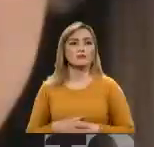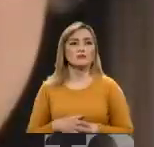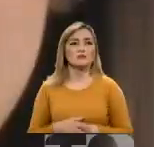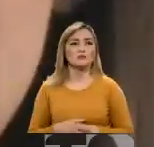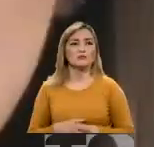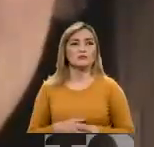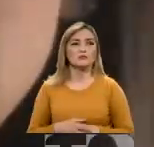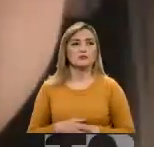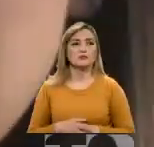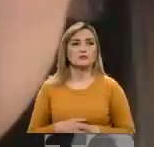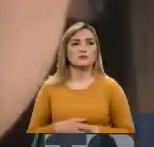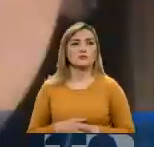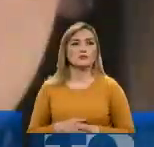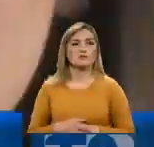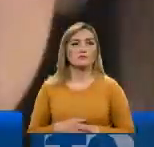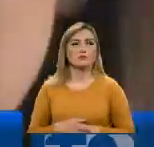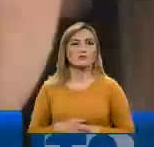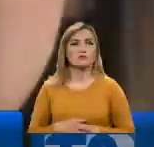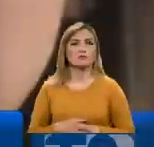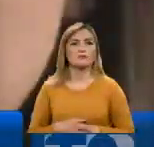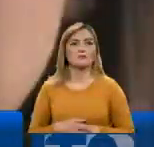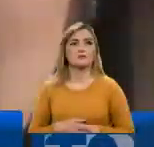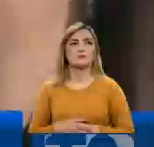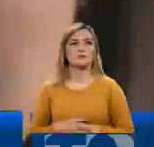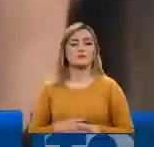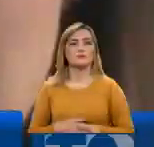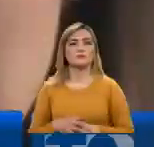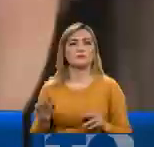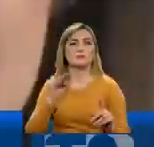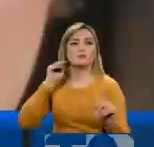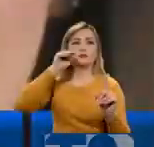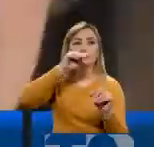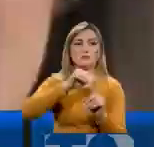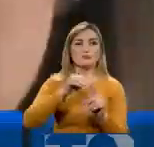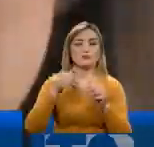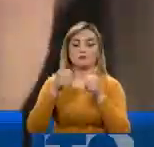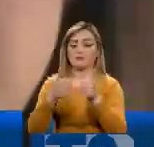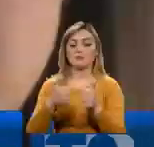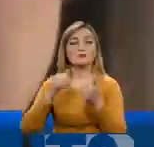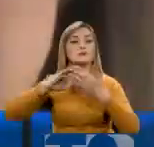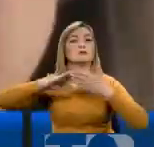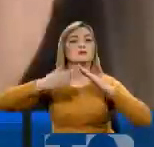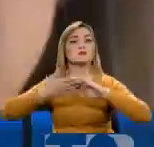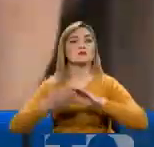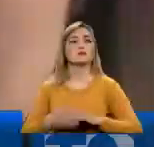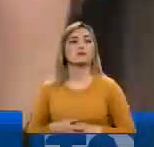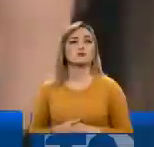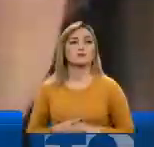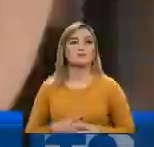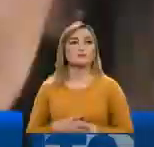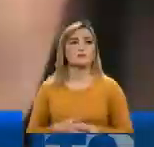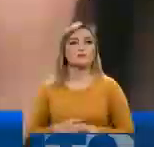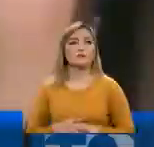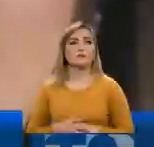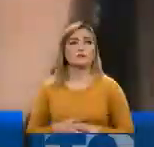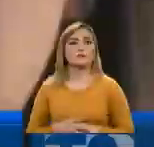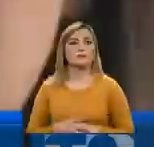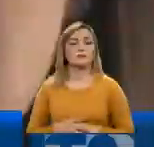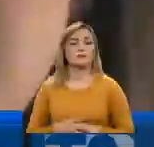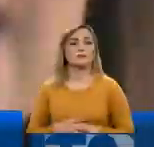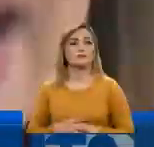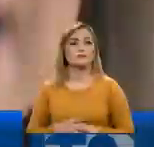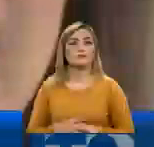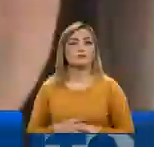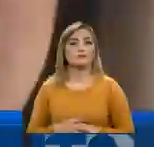una persona, que un candidato emita hacia esta comunidad tiene que ser netamente